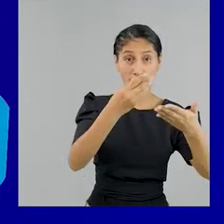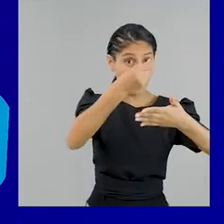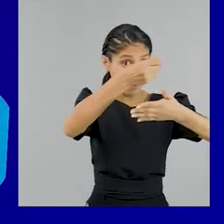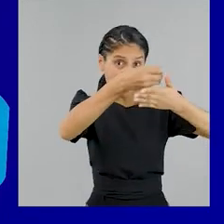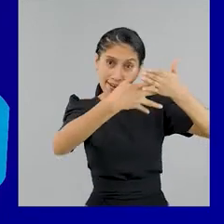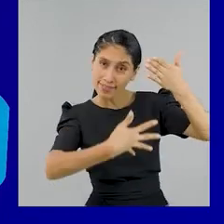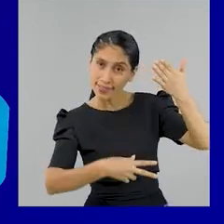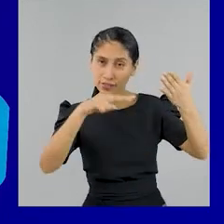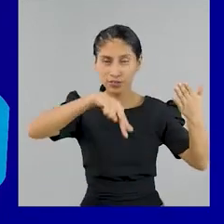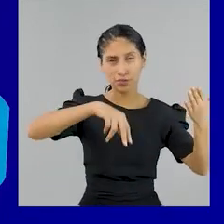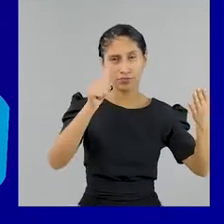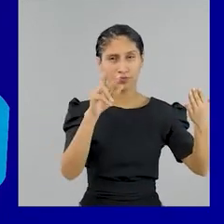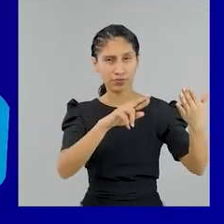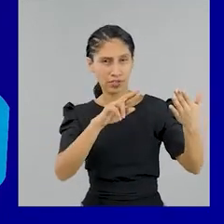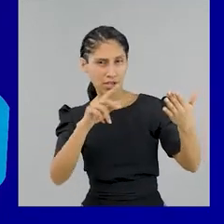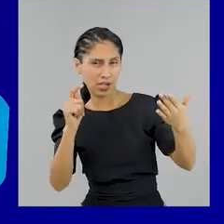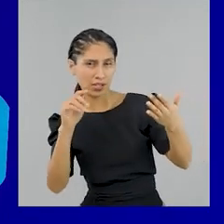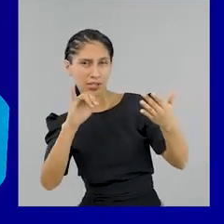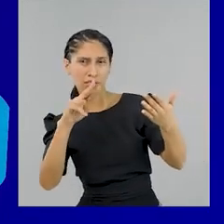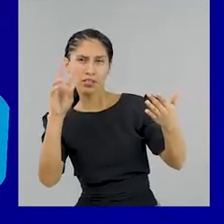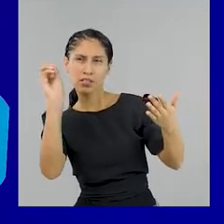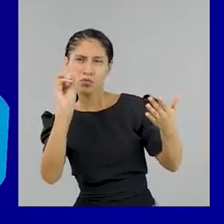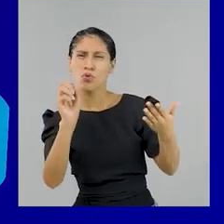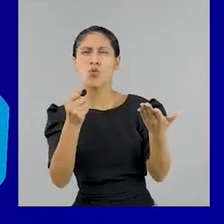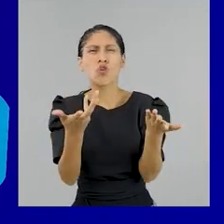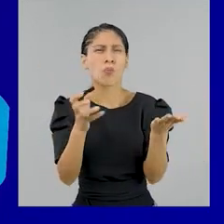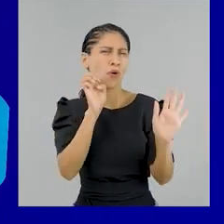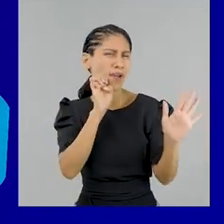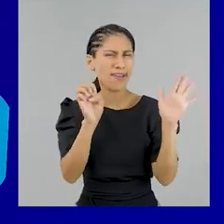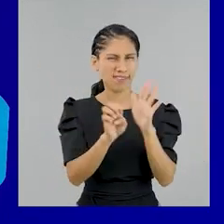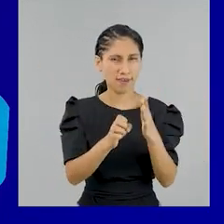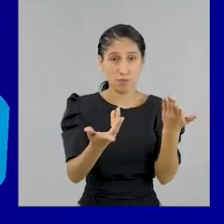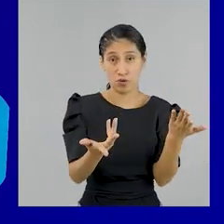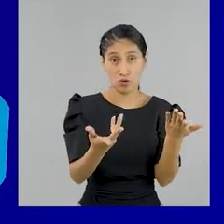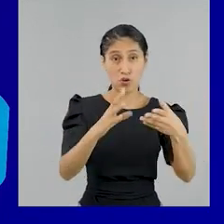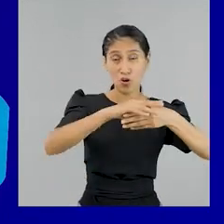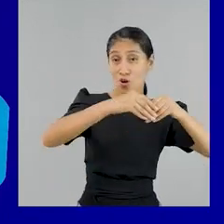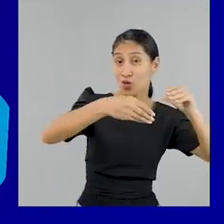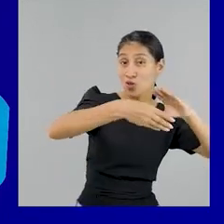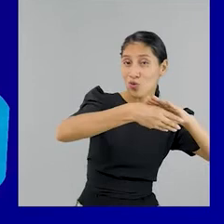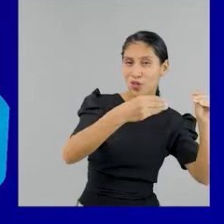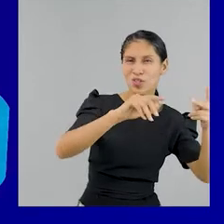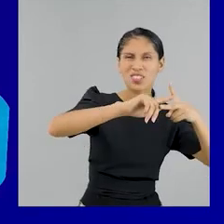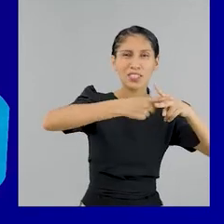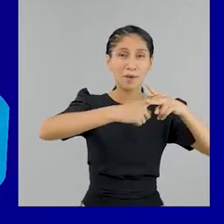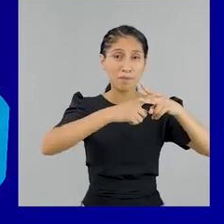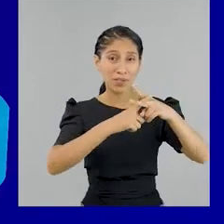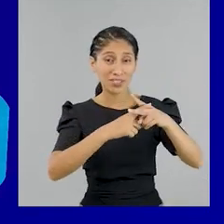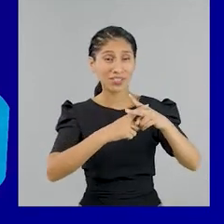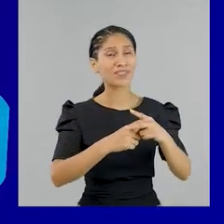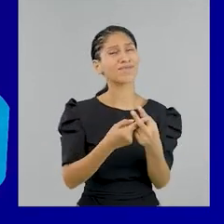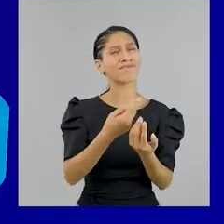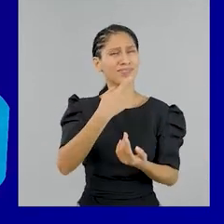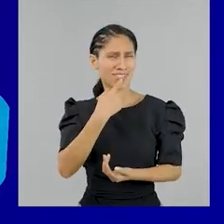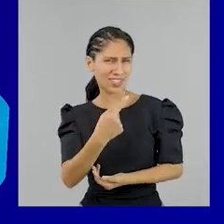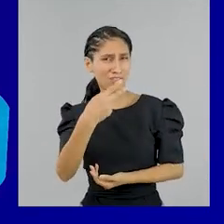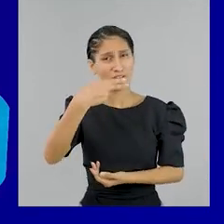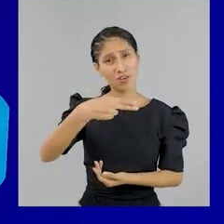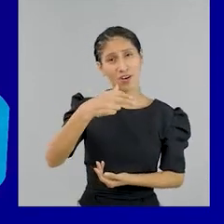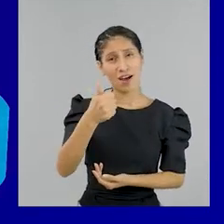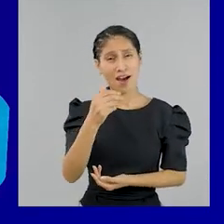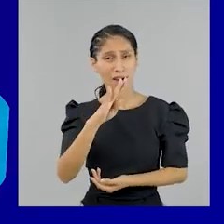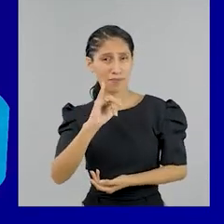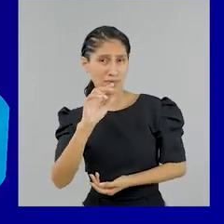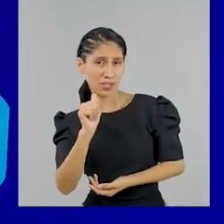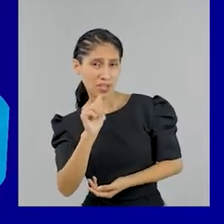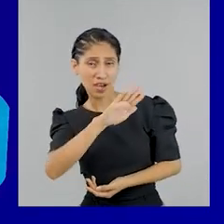desarrolla en un tiempo y un espacio determinados. Un ejemplo clásico son los cuentos que comienzan con Había una vez,